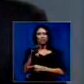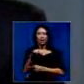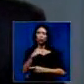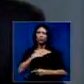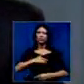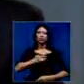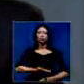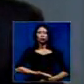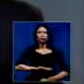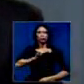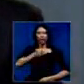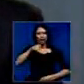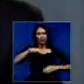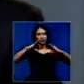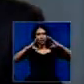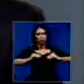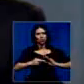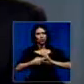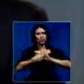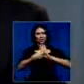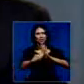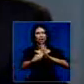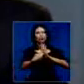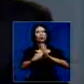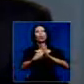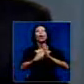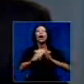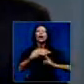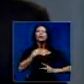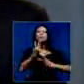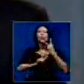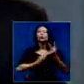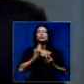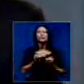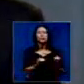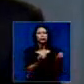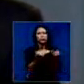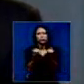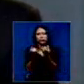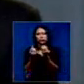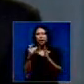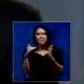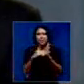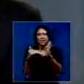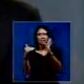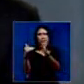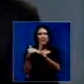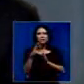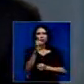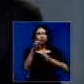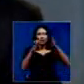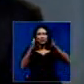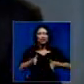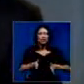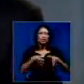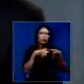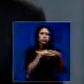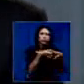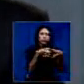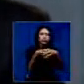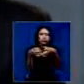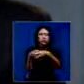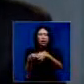que me siento de estar aquí esta noche representando a las voces de miles y miles de costarricenses que desde comités